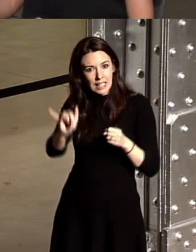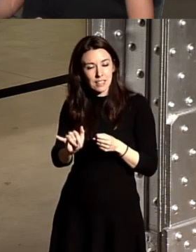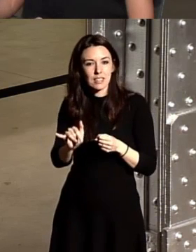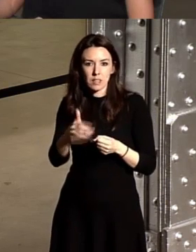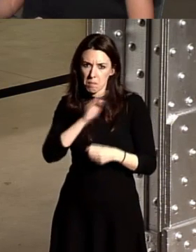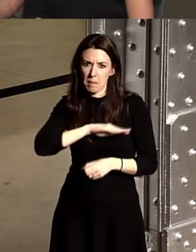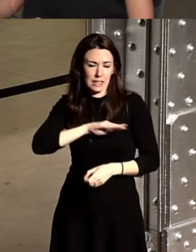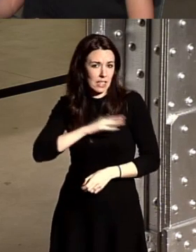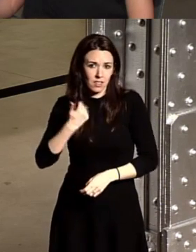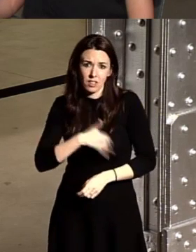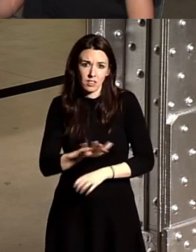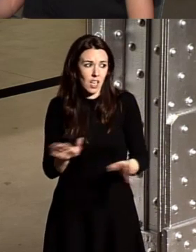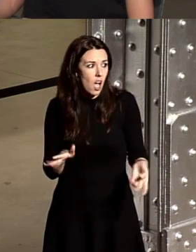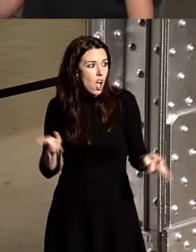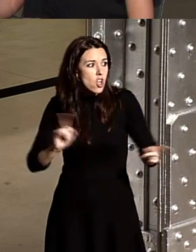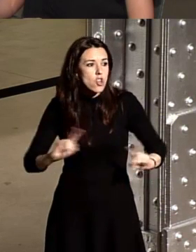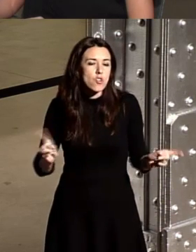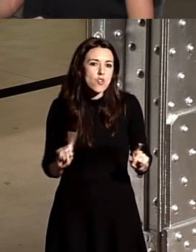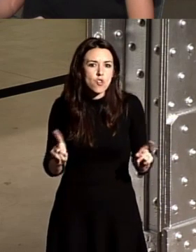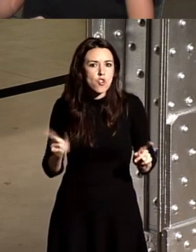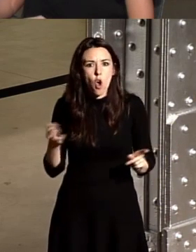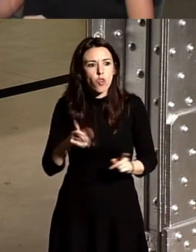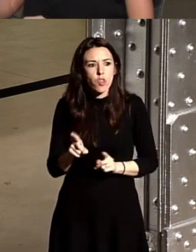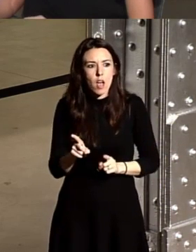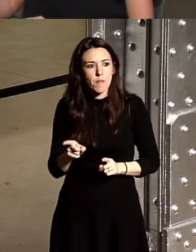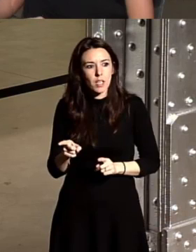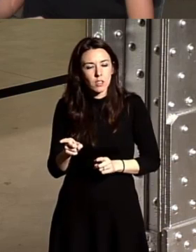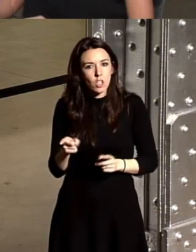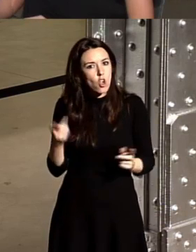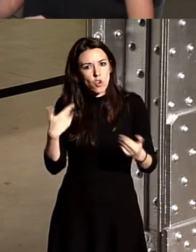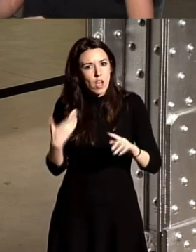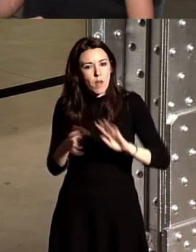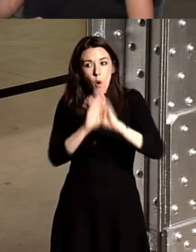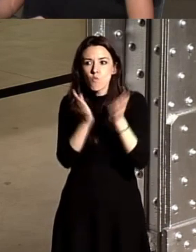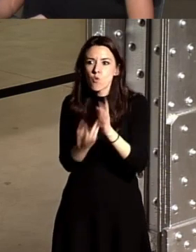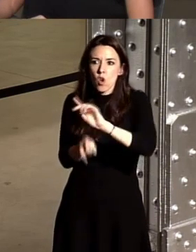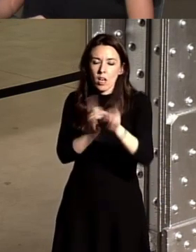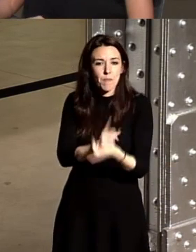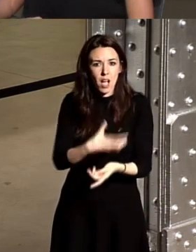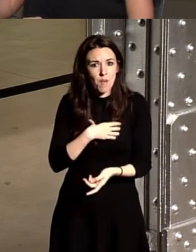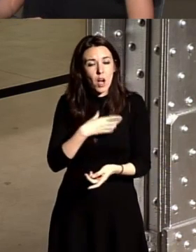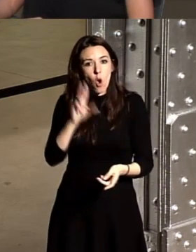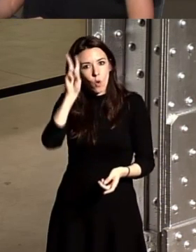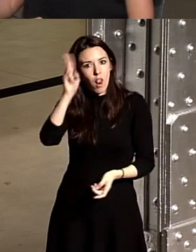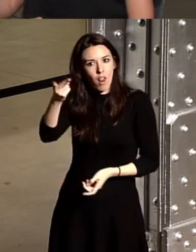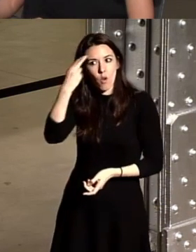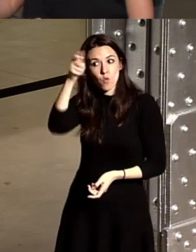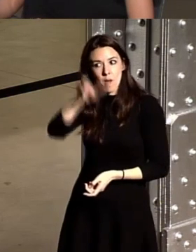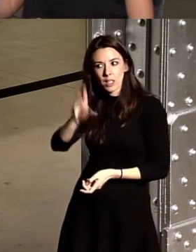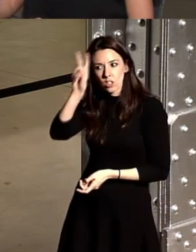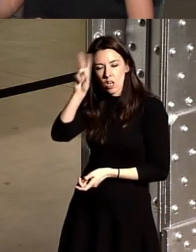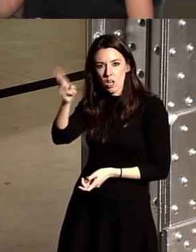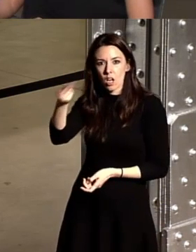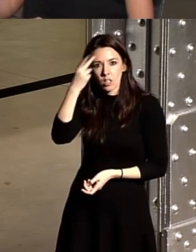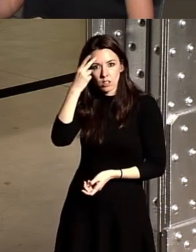Que no debe ser, no tengo que cambiar el mundo, pero cambiar la mente de una persona